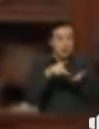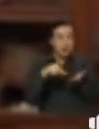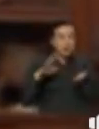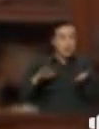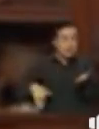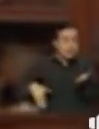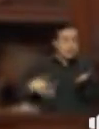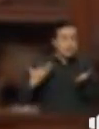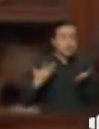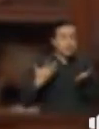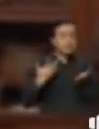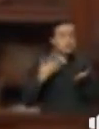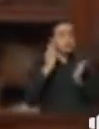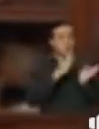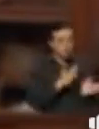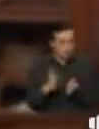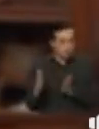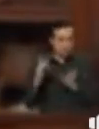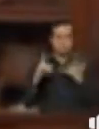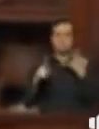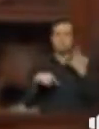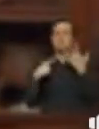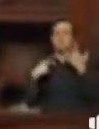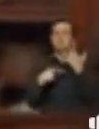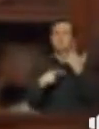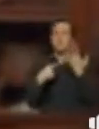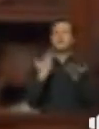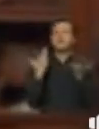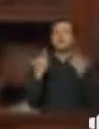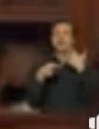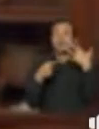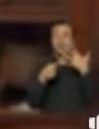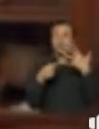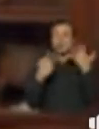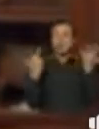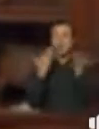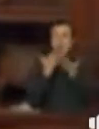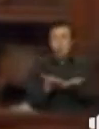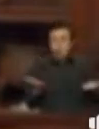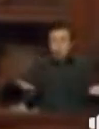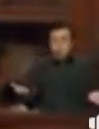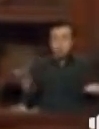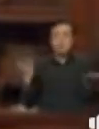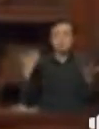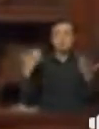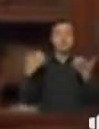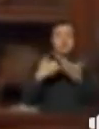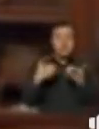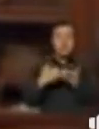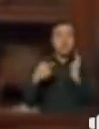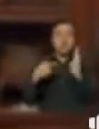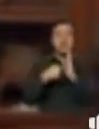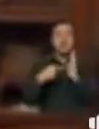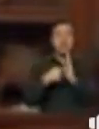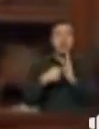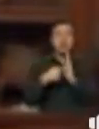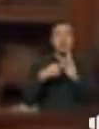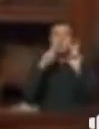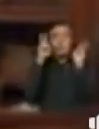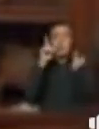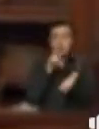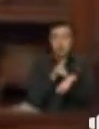meses. Quinto, se eliminarán los aranceles de productos médicos necesarios para atender la emergencia. Estamos